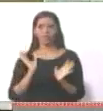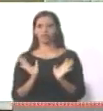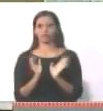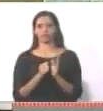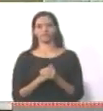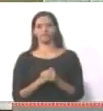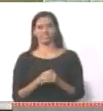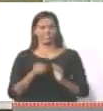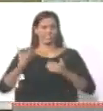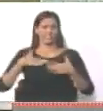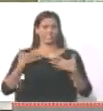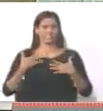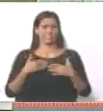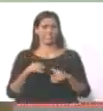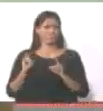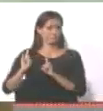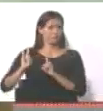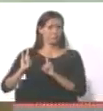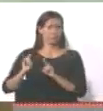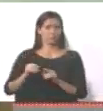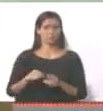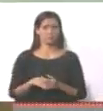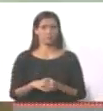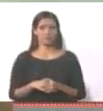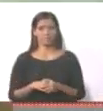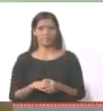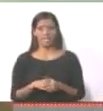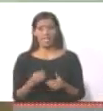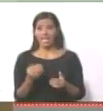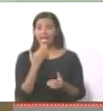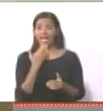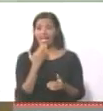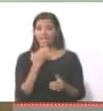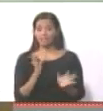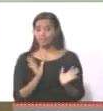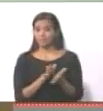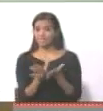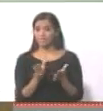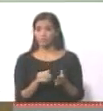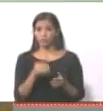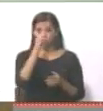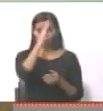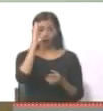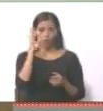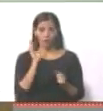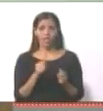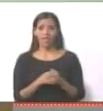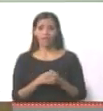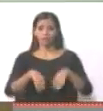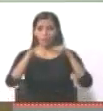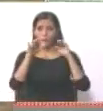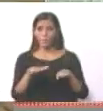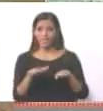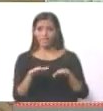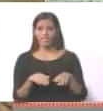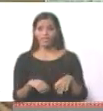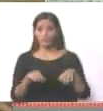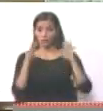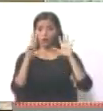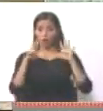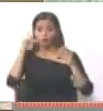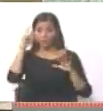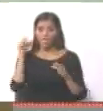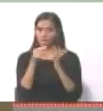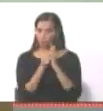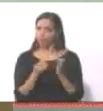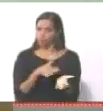Sape gato. Algo está pasando. Diosdado suspende la octavita, porque también tenía octavita la boda. ¿Qué pasa,